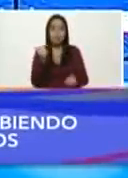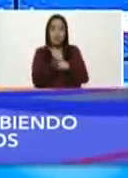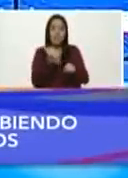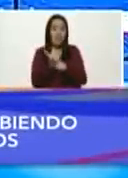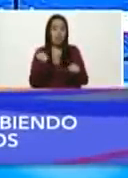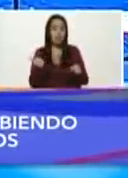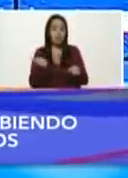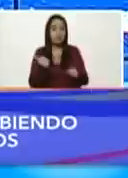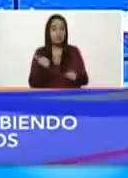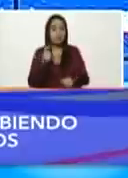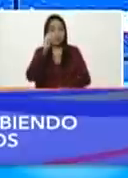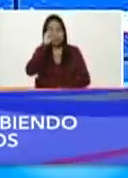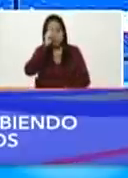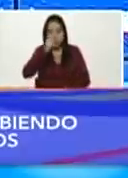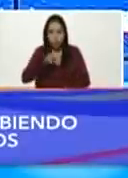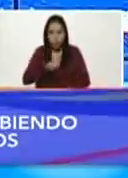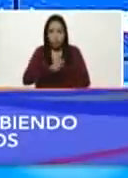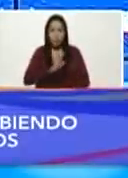extraterrestre.